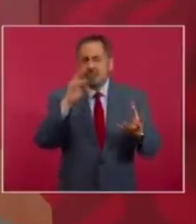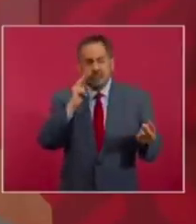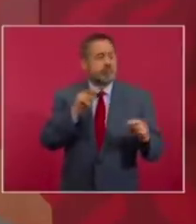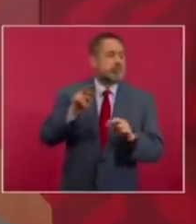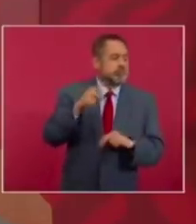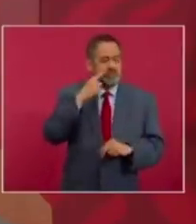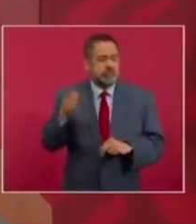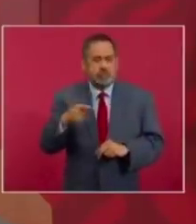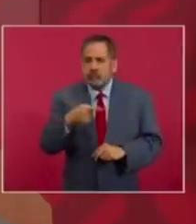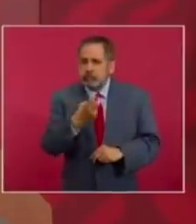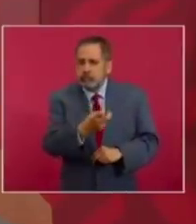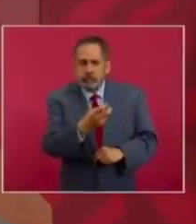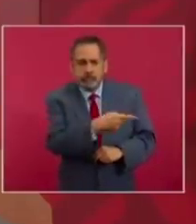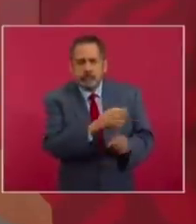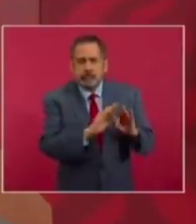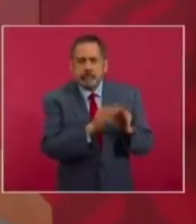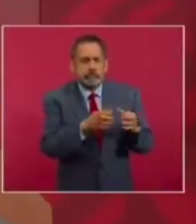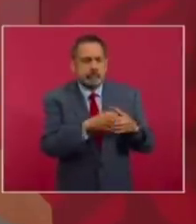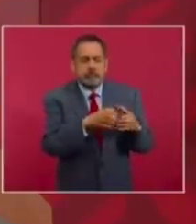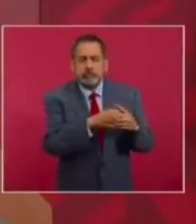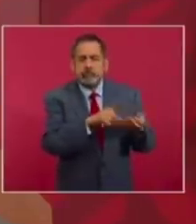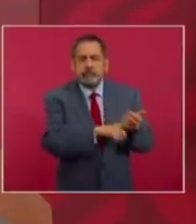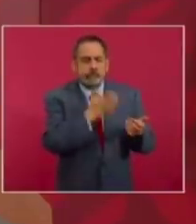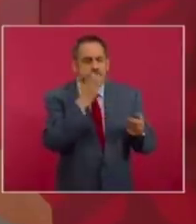Ese es el conservadurismo.